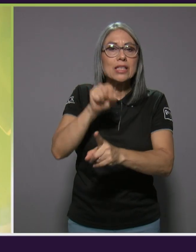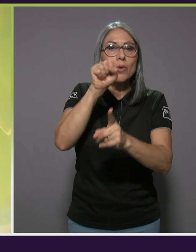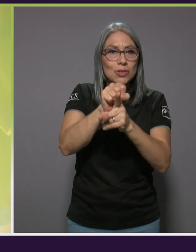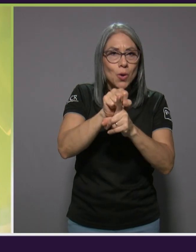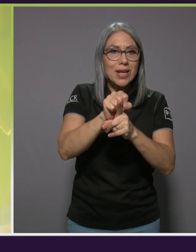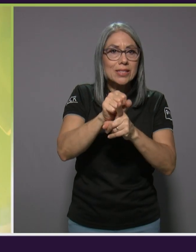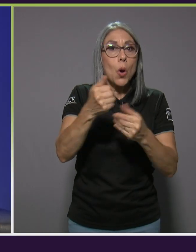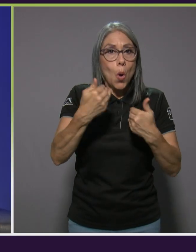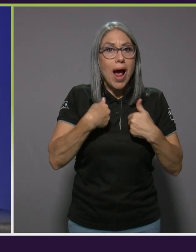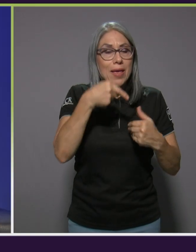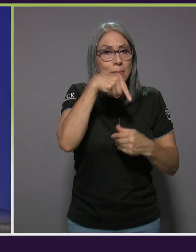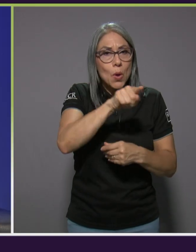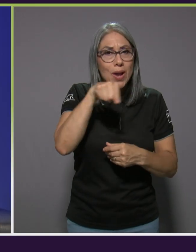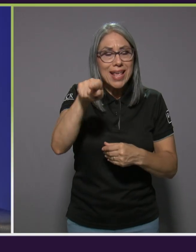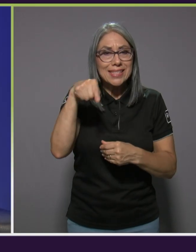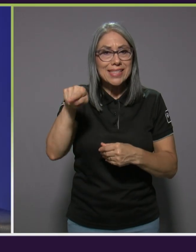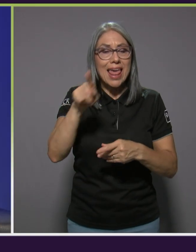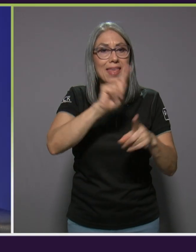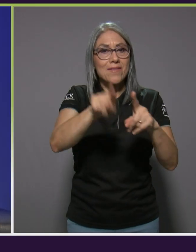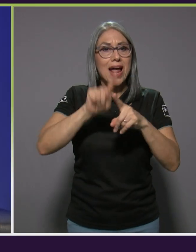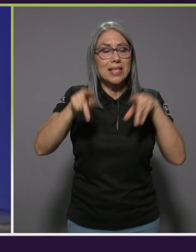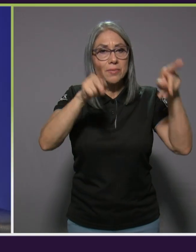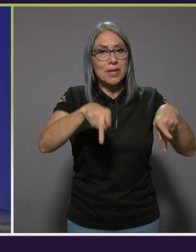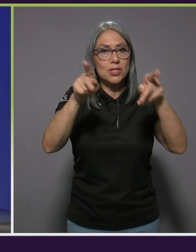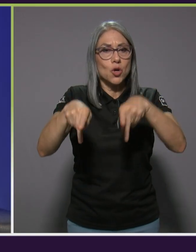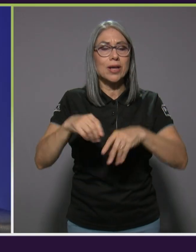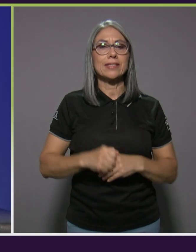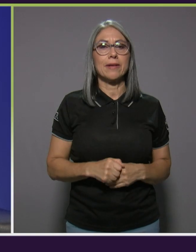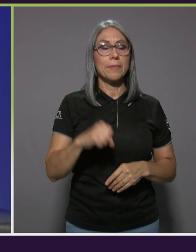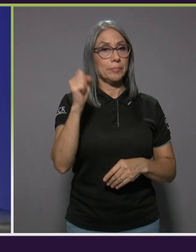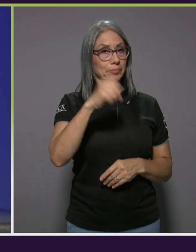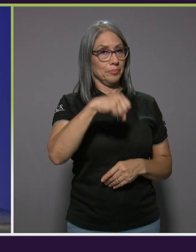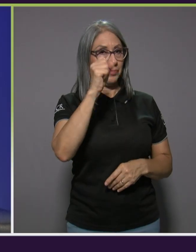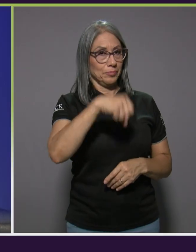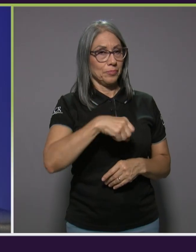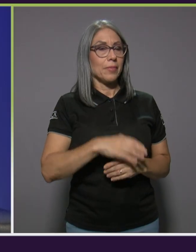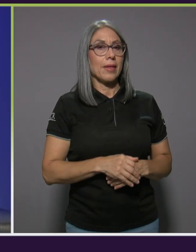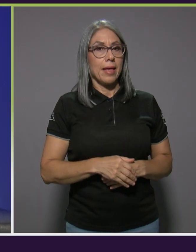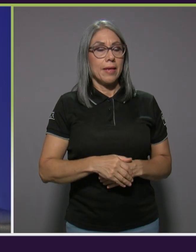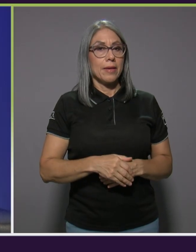personas. Así es, María Fernanda. La consulta, al ser